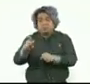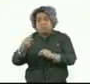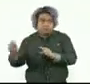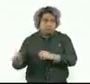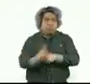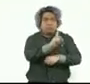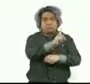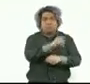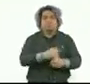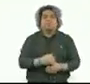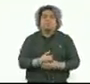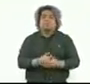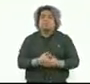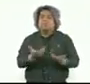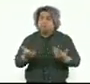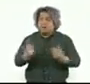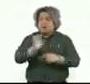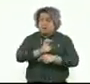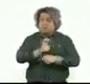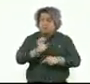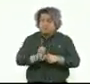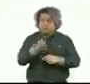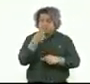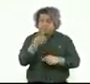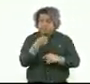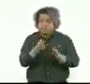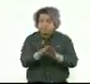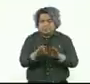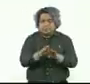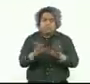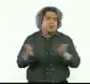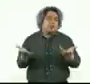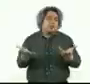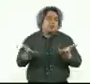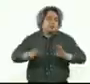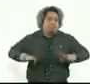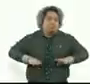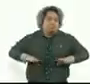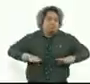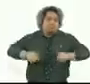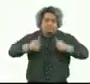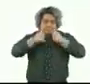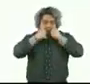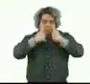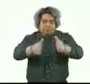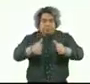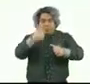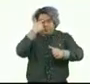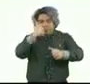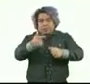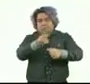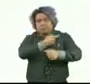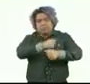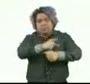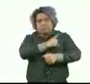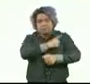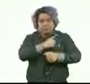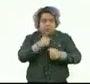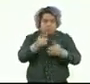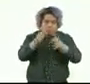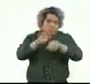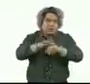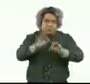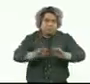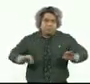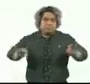esto viene a formar parte de este gran modelo de atención basado en la atención primaria a la salud, que la jefa de